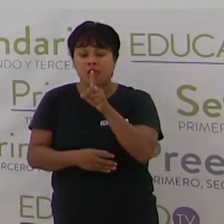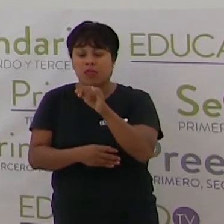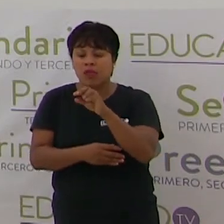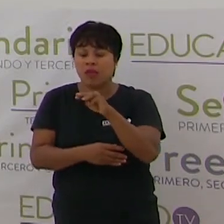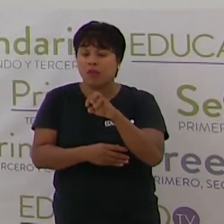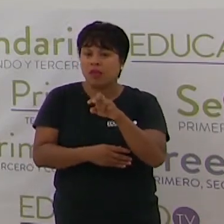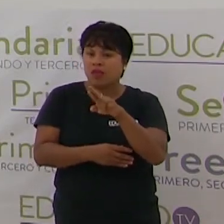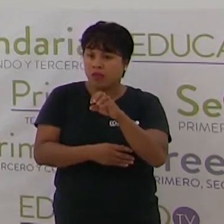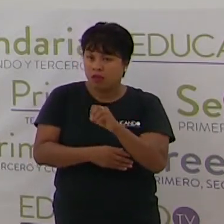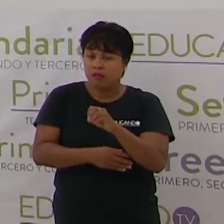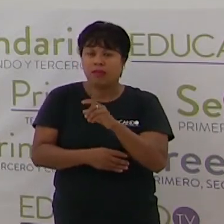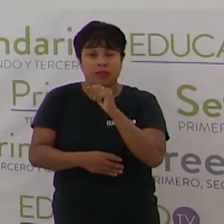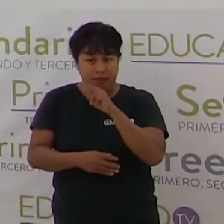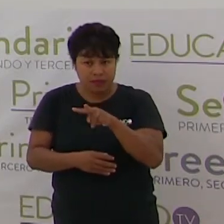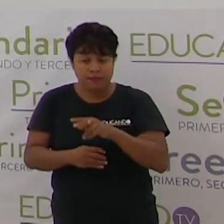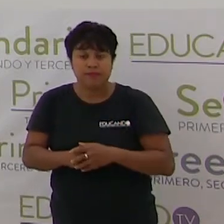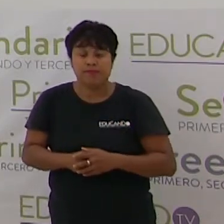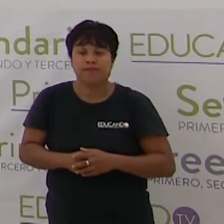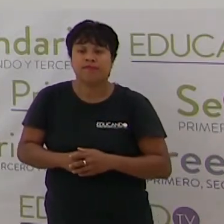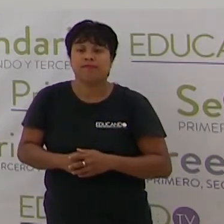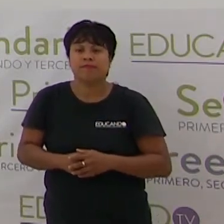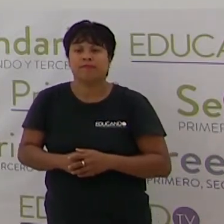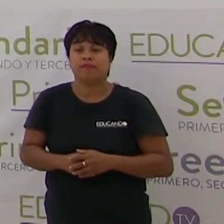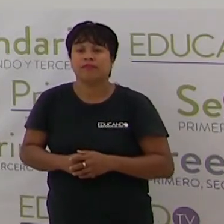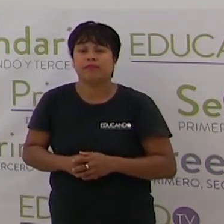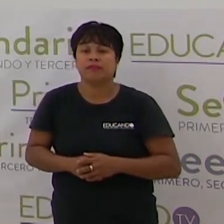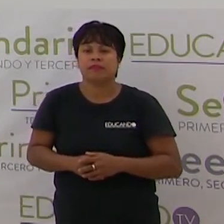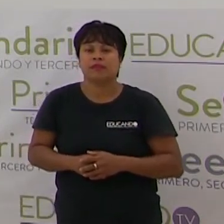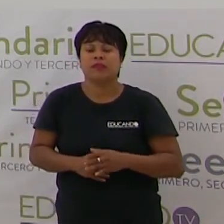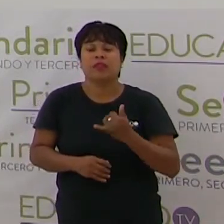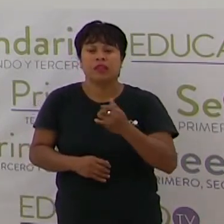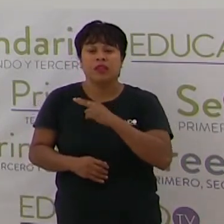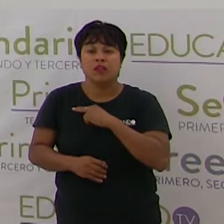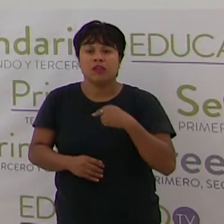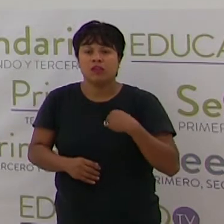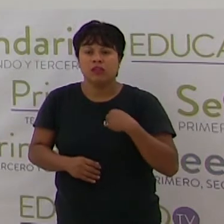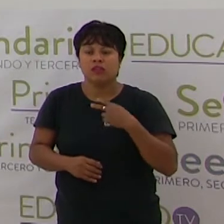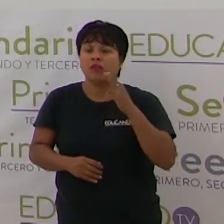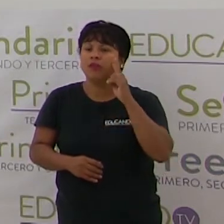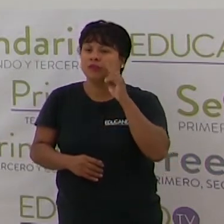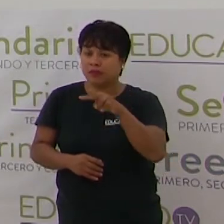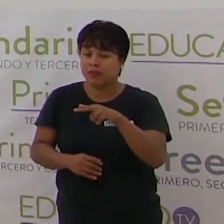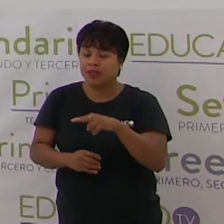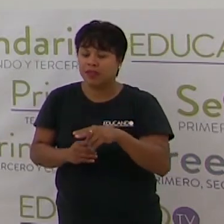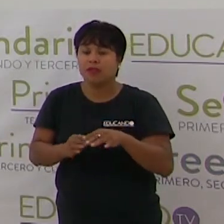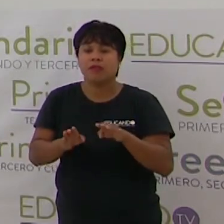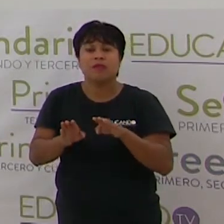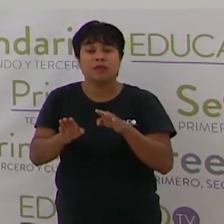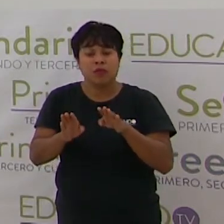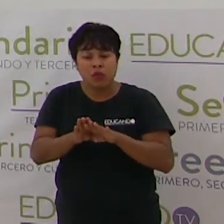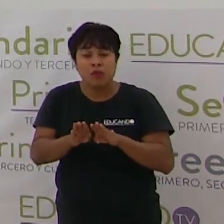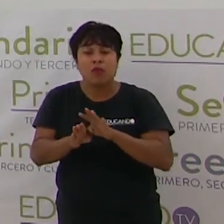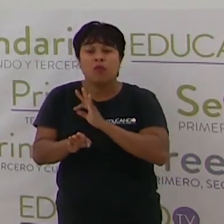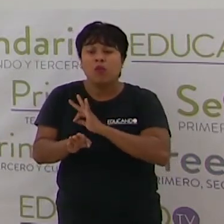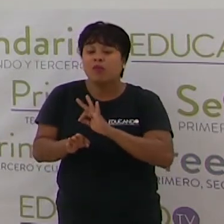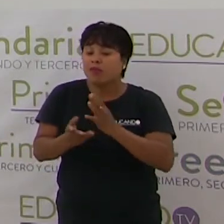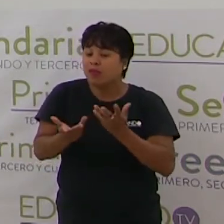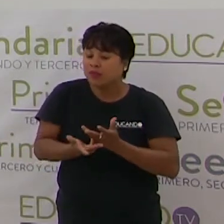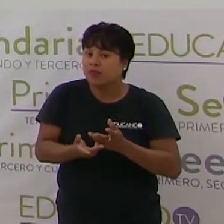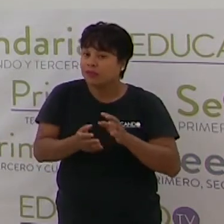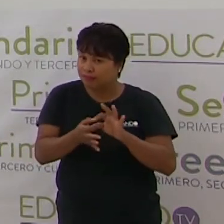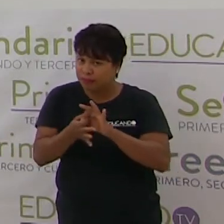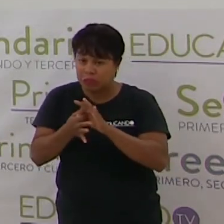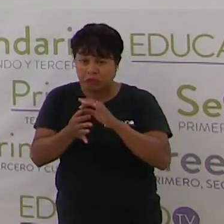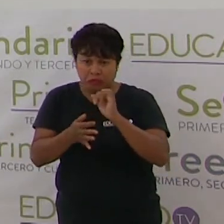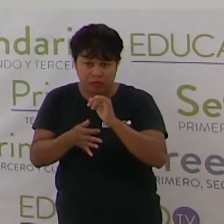esfera que estamos viendo también, y vamos a estar viendo cuál es esa relación, ahora sí